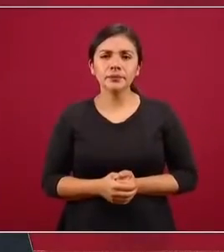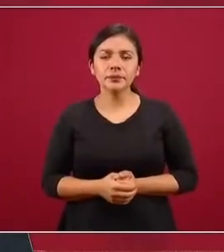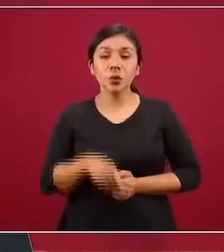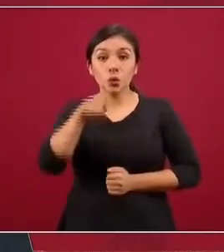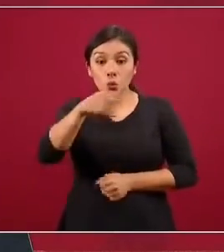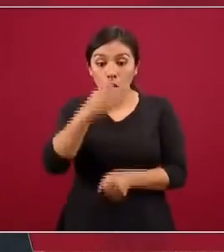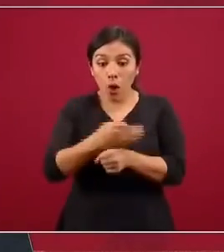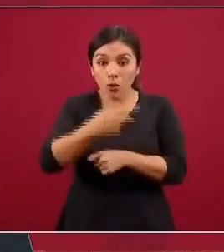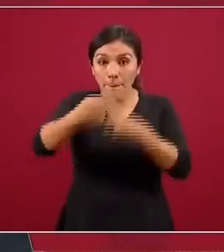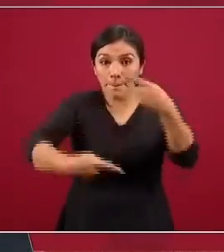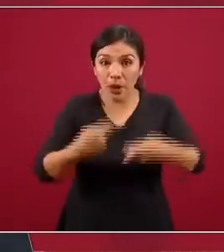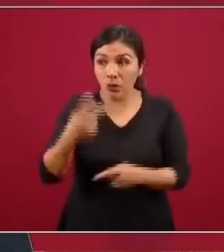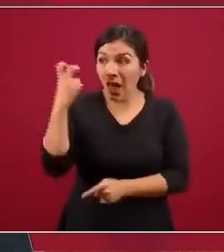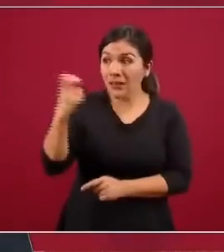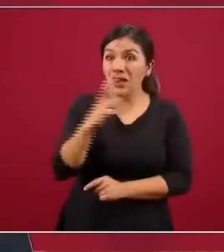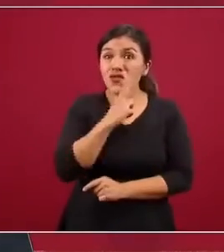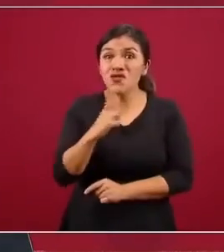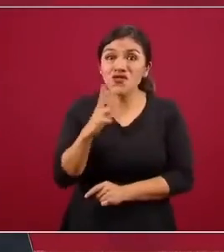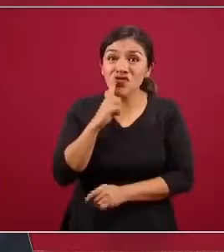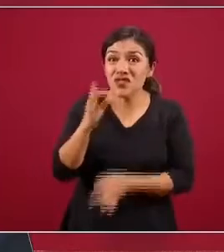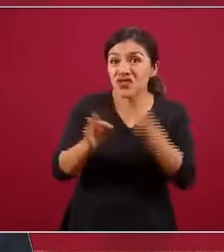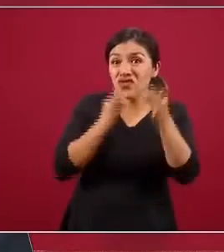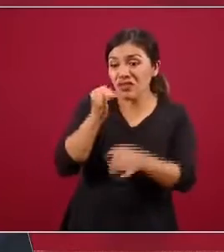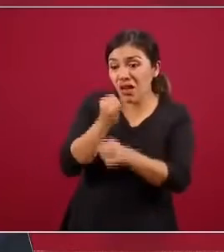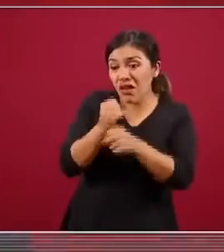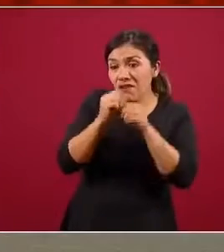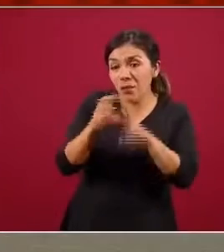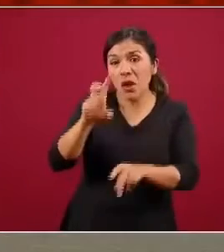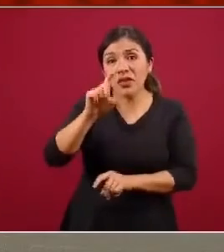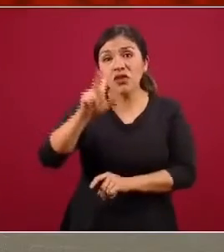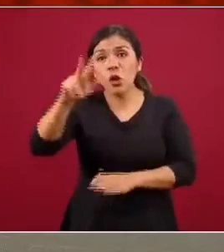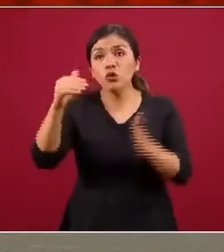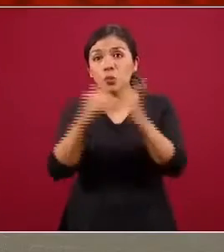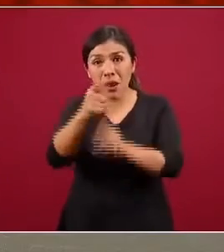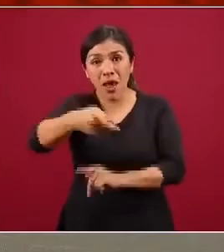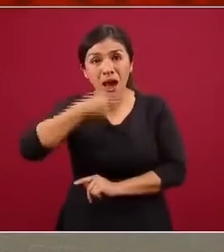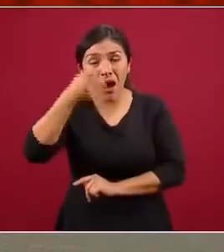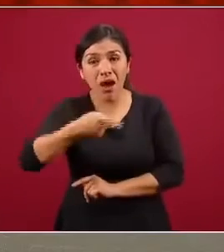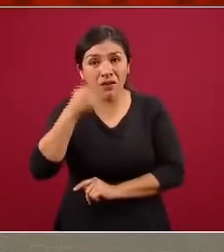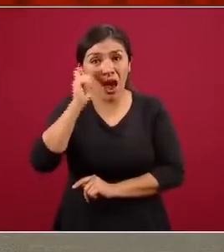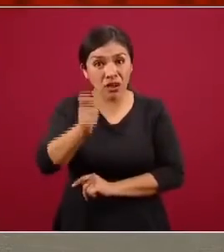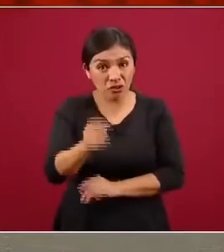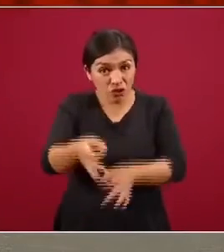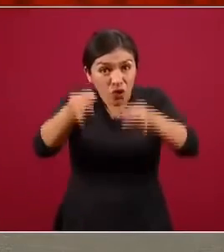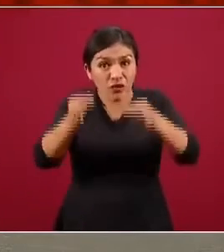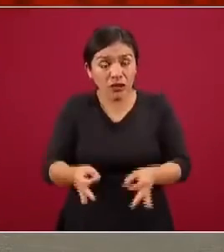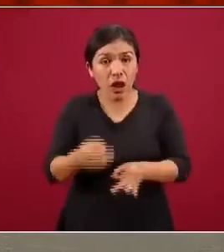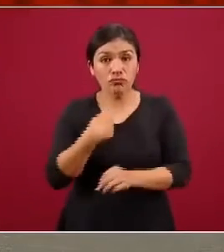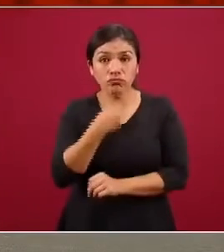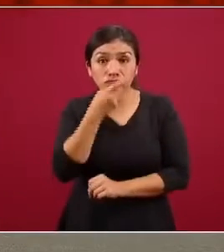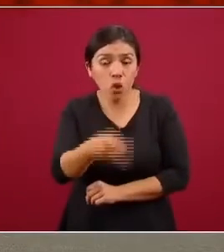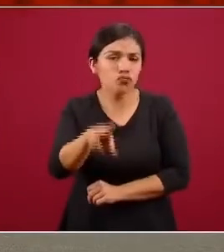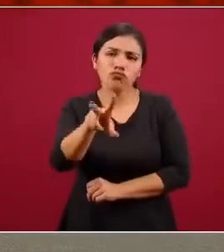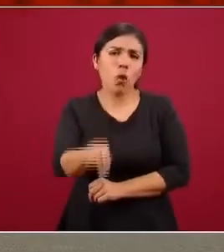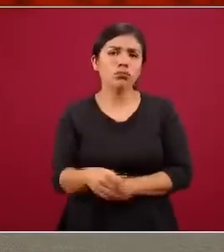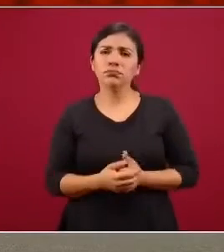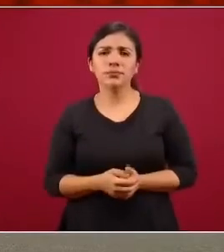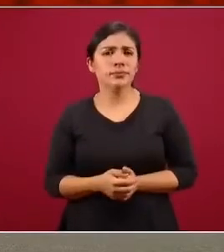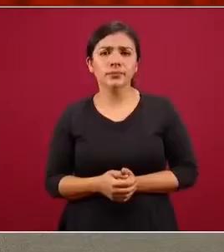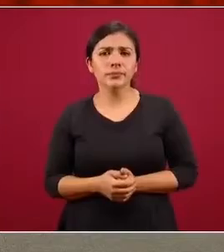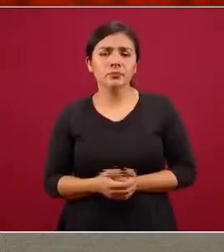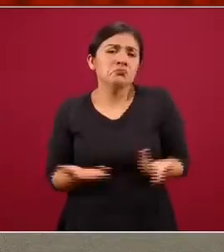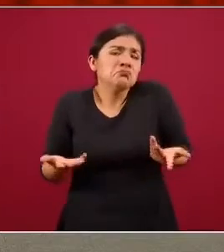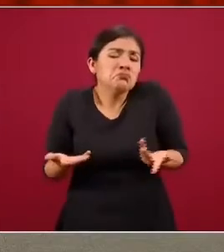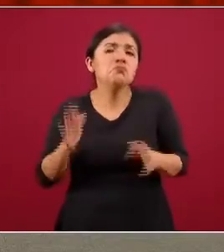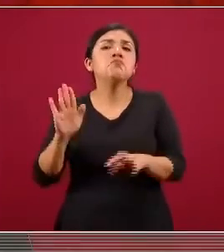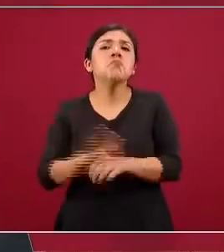Y usted me pregunta, ¿esa noticia, esos datos, estos 38,000 que usted me refiere, son oficiales? La respuesta es no,